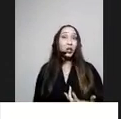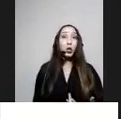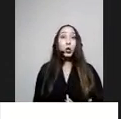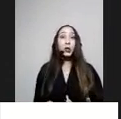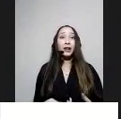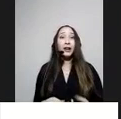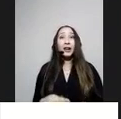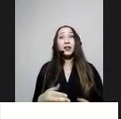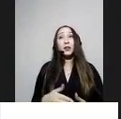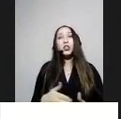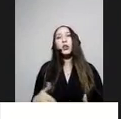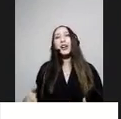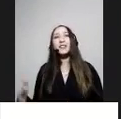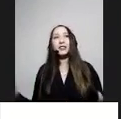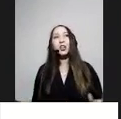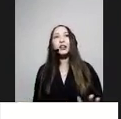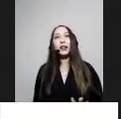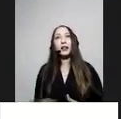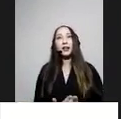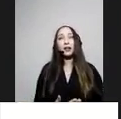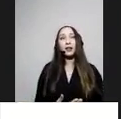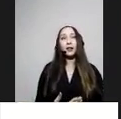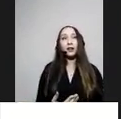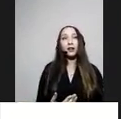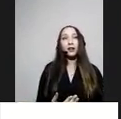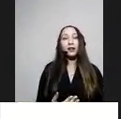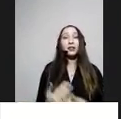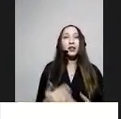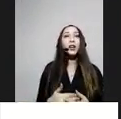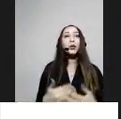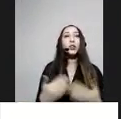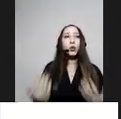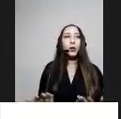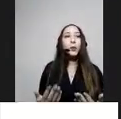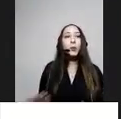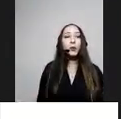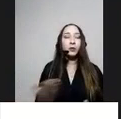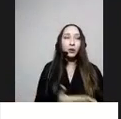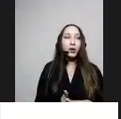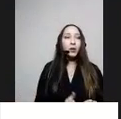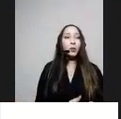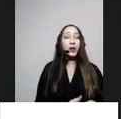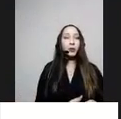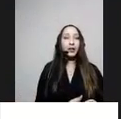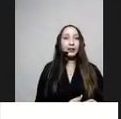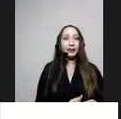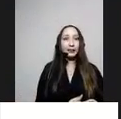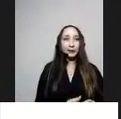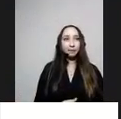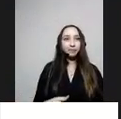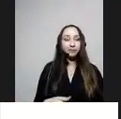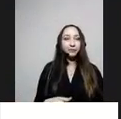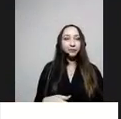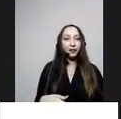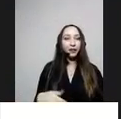gastritis crónica, entre muchas otras afecciones que inciden en nuestro cuerpo por causa del estrés.